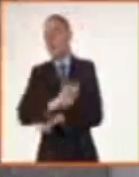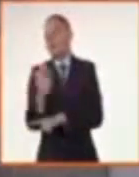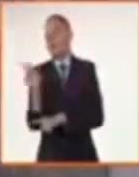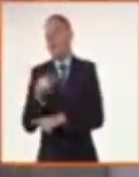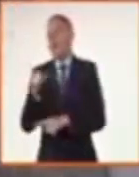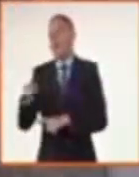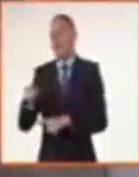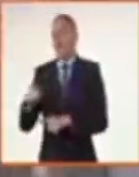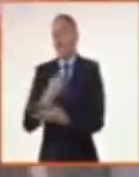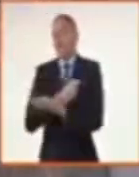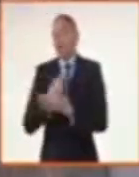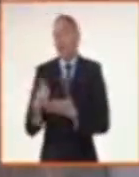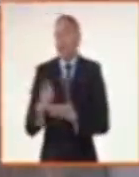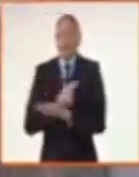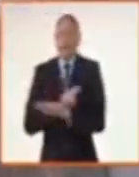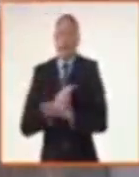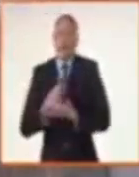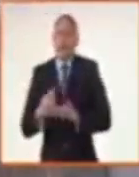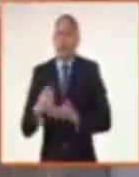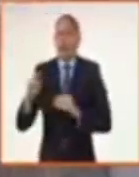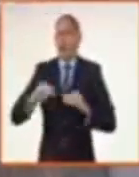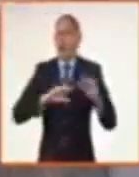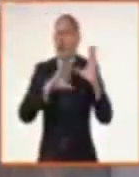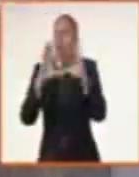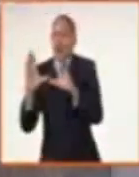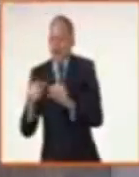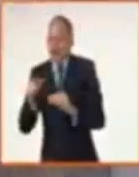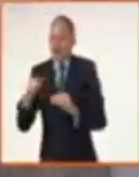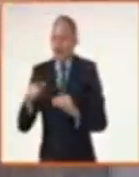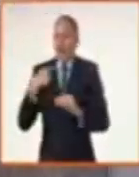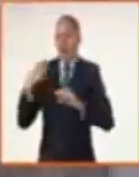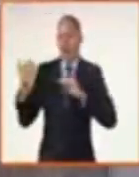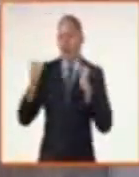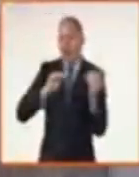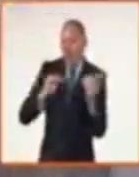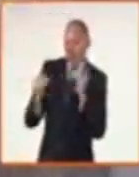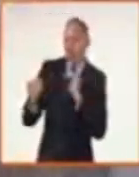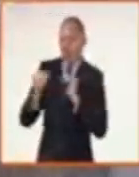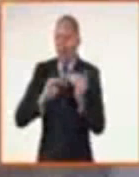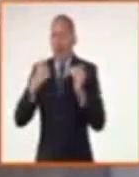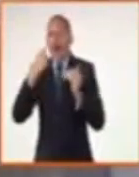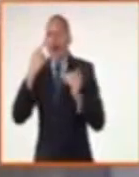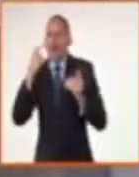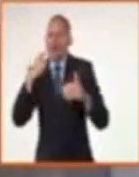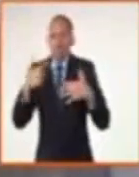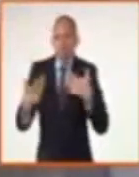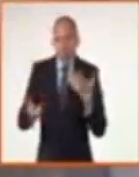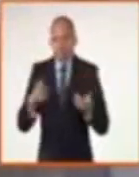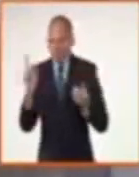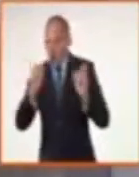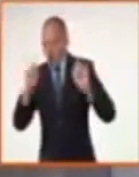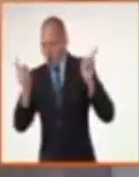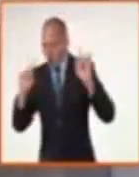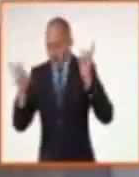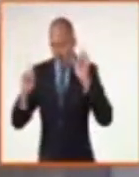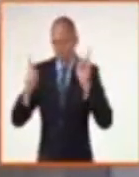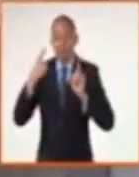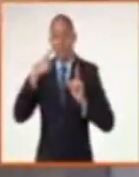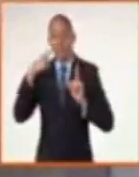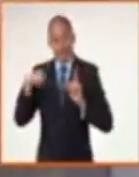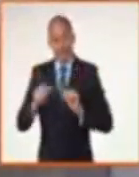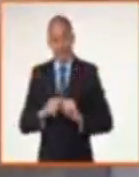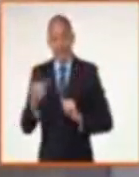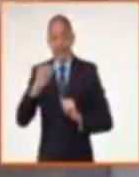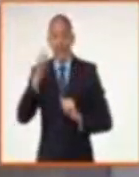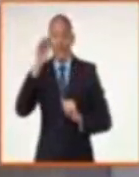habido discusión tras discusión, y hasta que no se agota, hasta que no se llega a un consenso. ¿Qué pasó con la ley del Código de